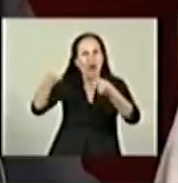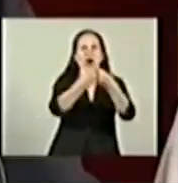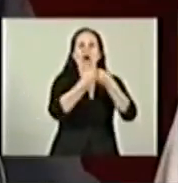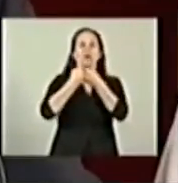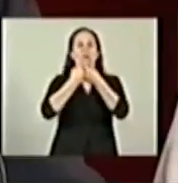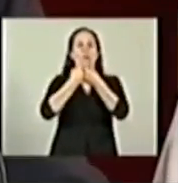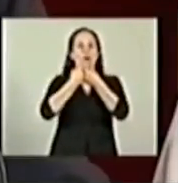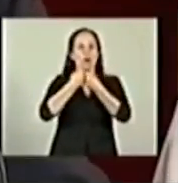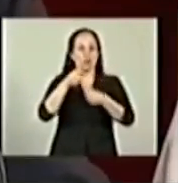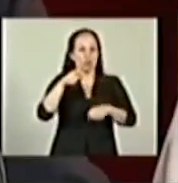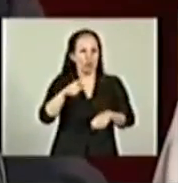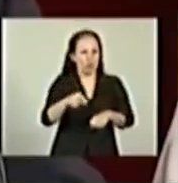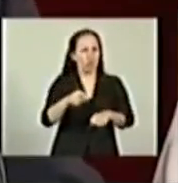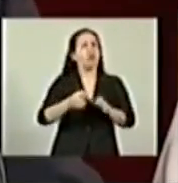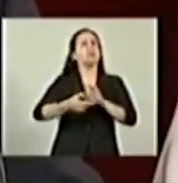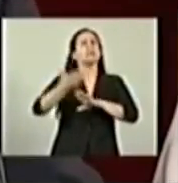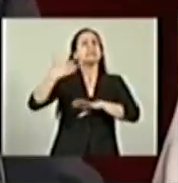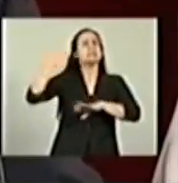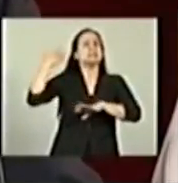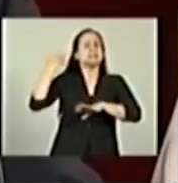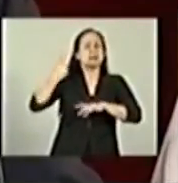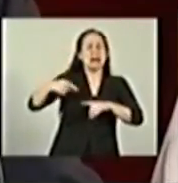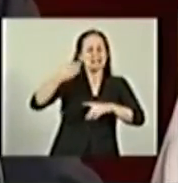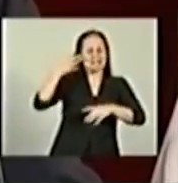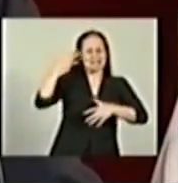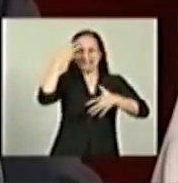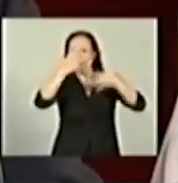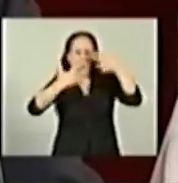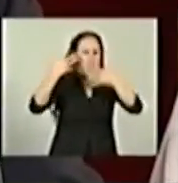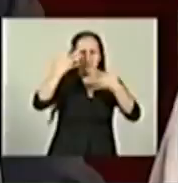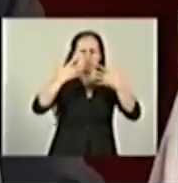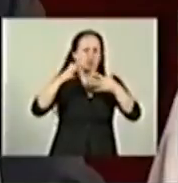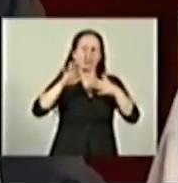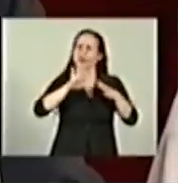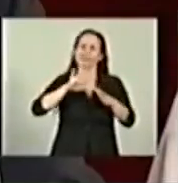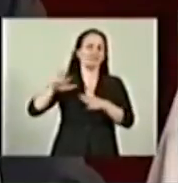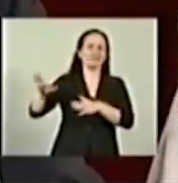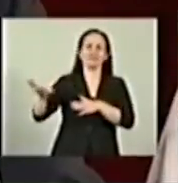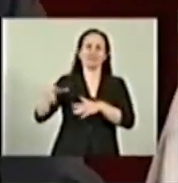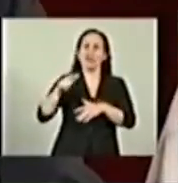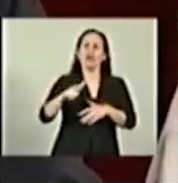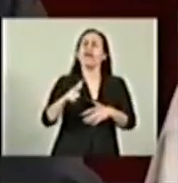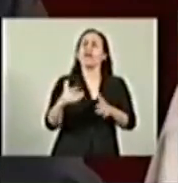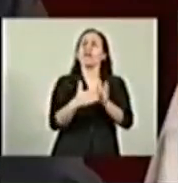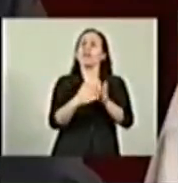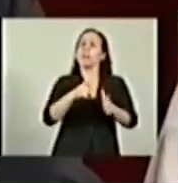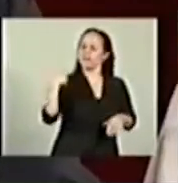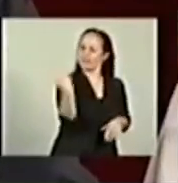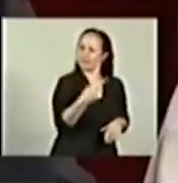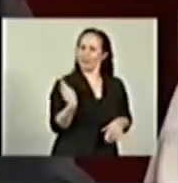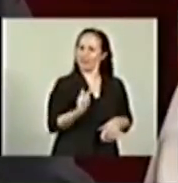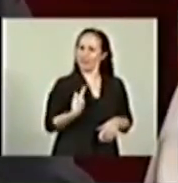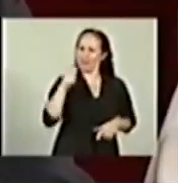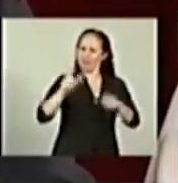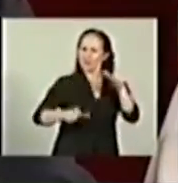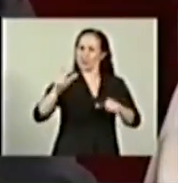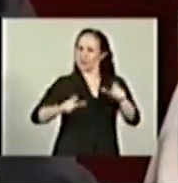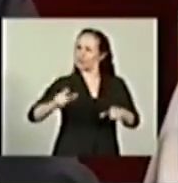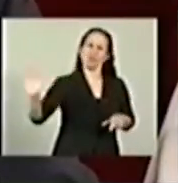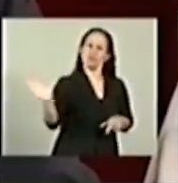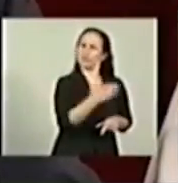Desafiemos todo lo que alguna vez nos haya confundido. Está en nuestras manos y en la de todos